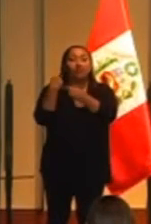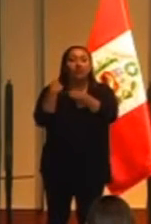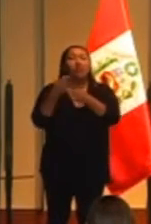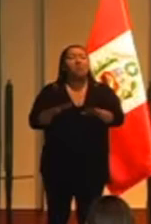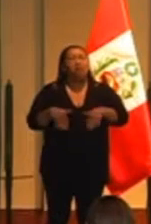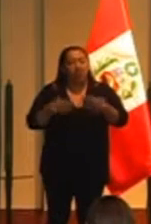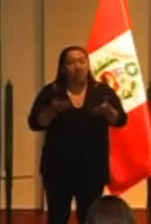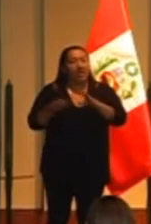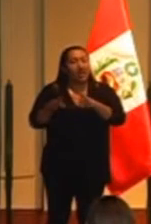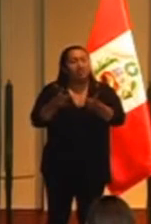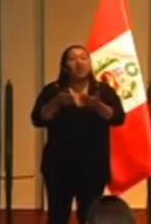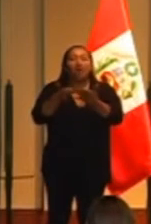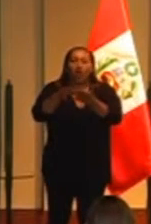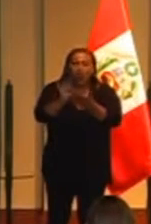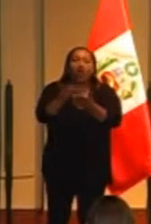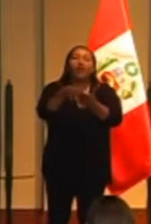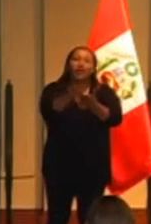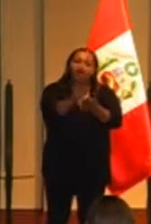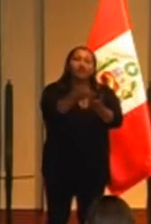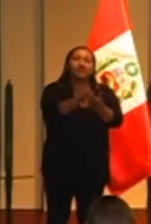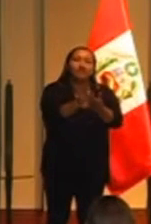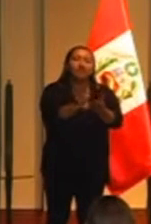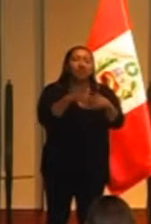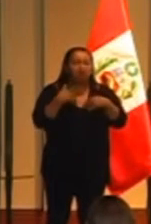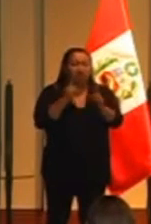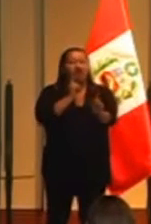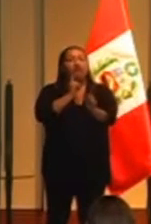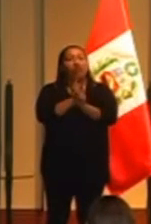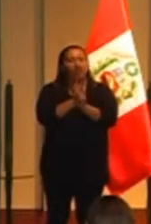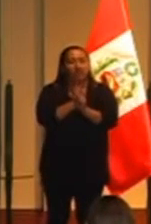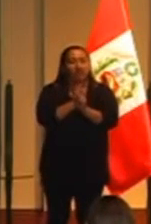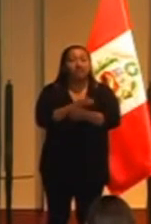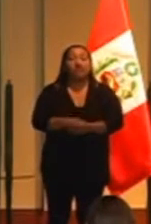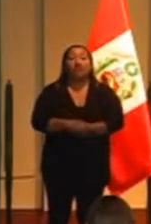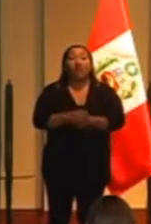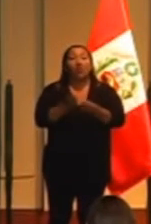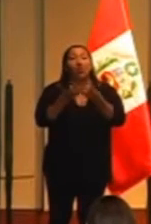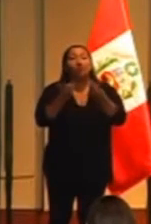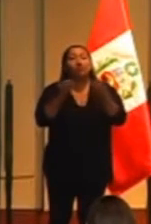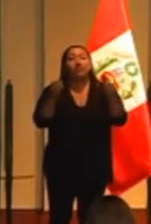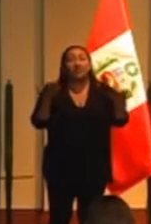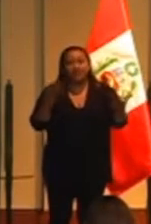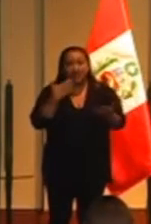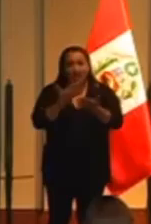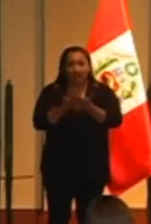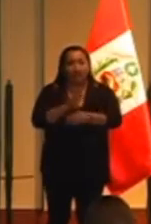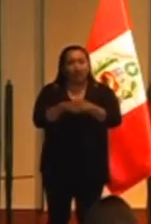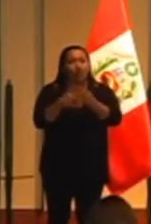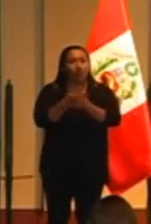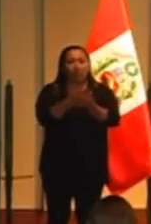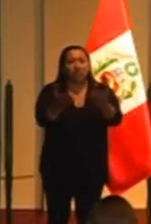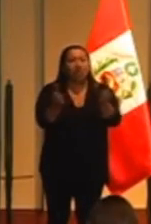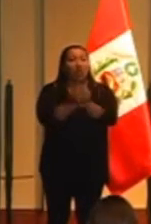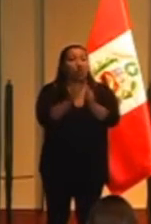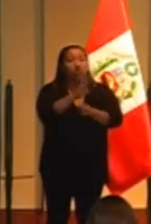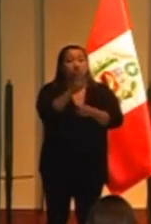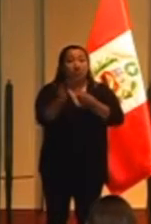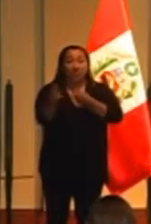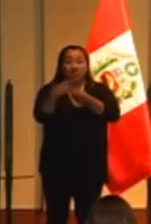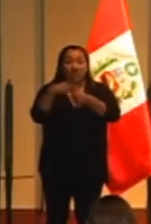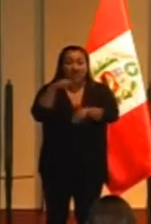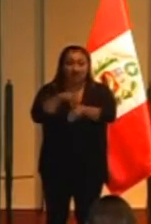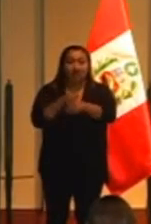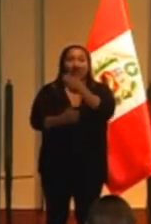ser correctamente afrontadas. Muy bien, muchas gracias a todos ustedes por esta participación esta